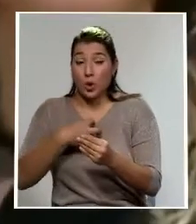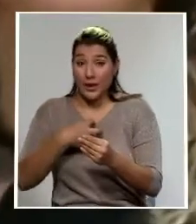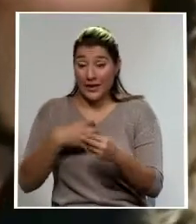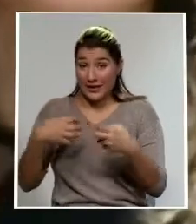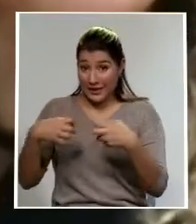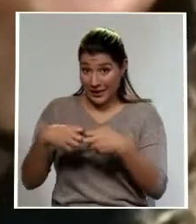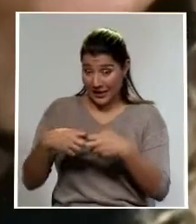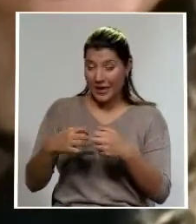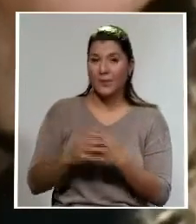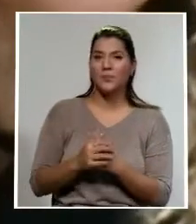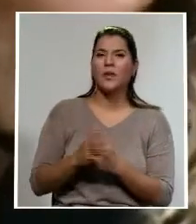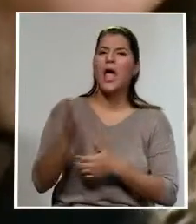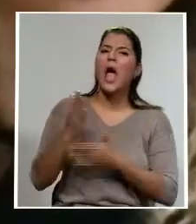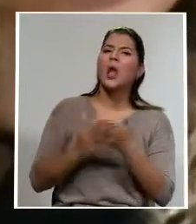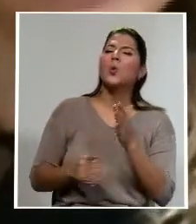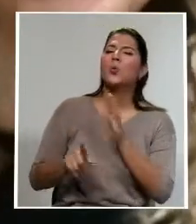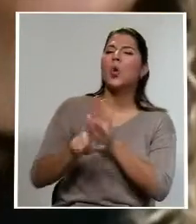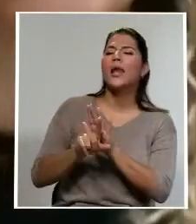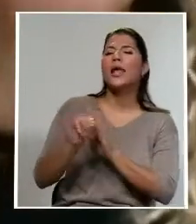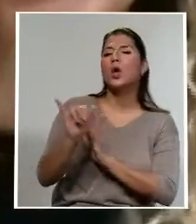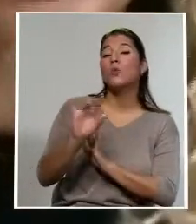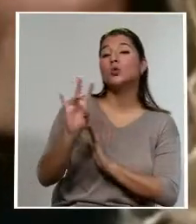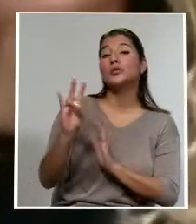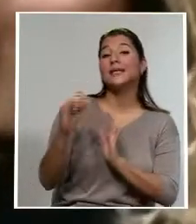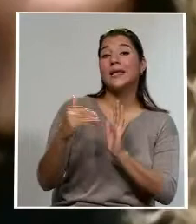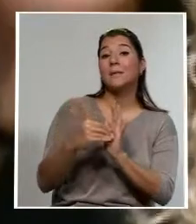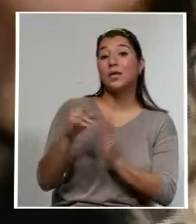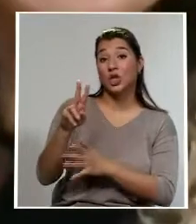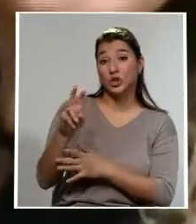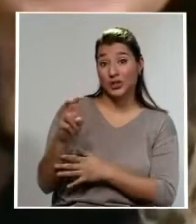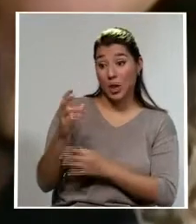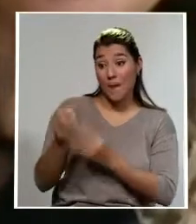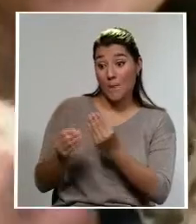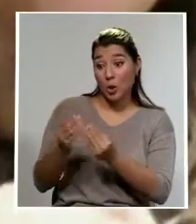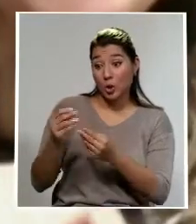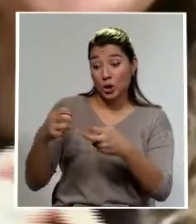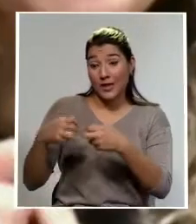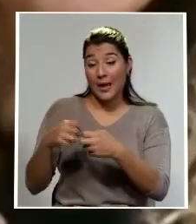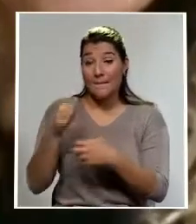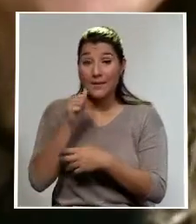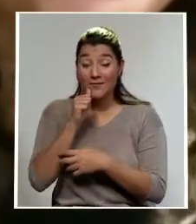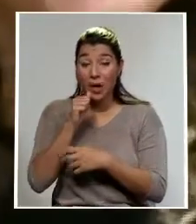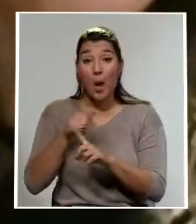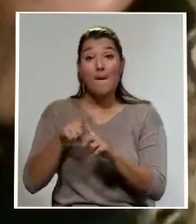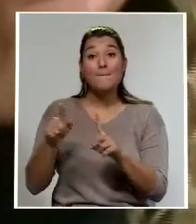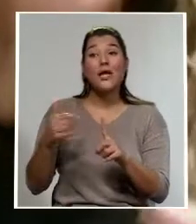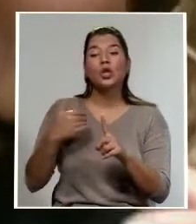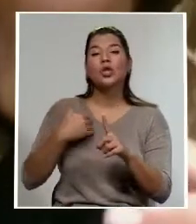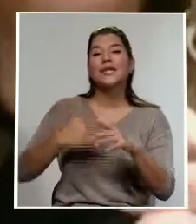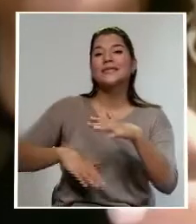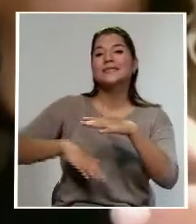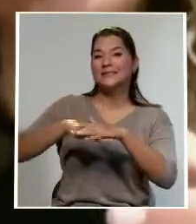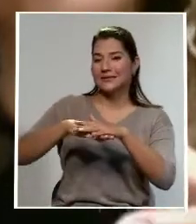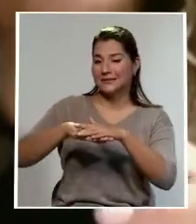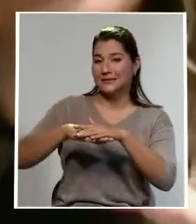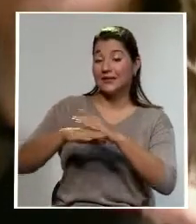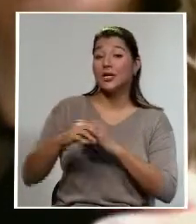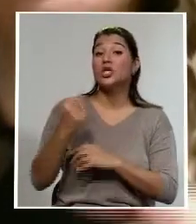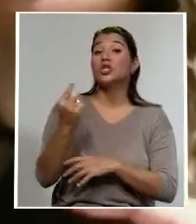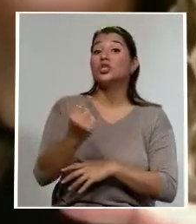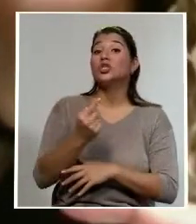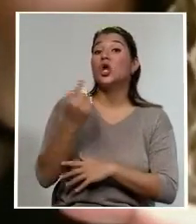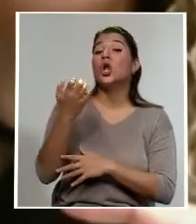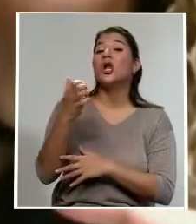leyes como la 7200, que son los generadores privados. Entonces hay un tope. Solo el 15% de un